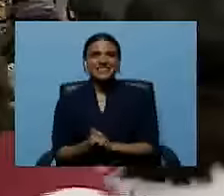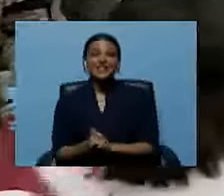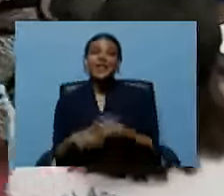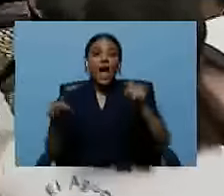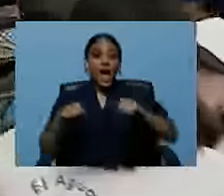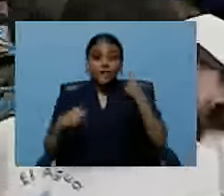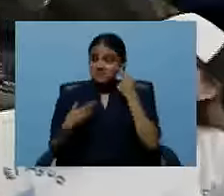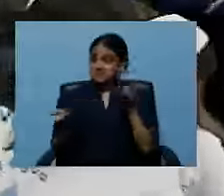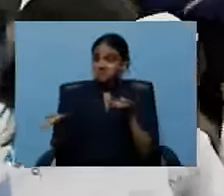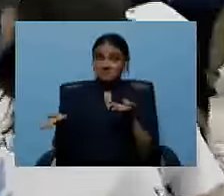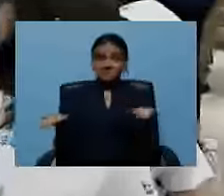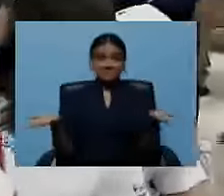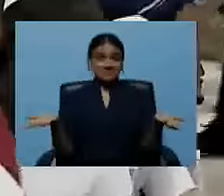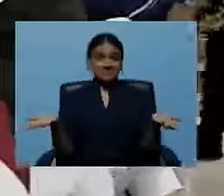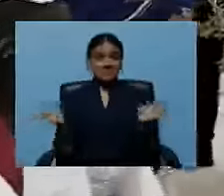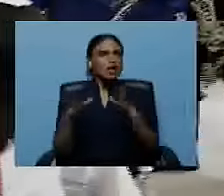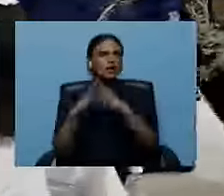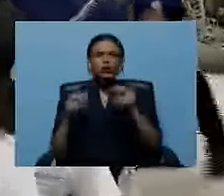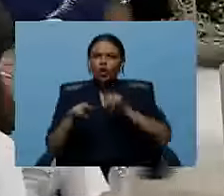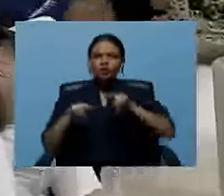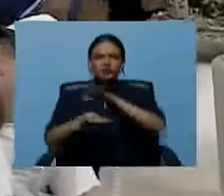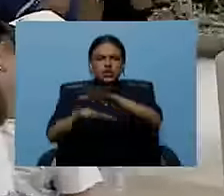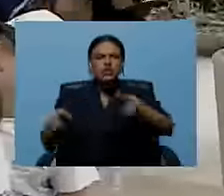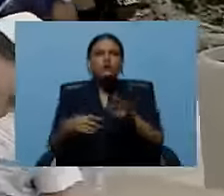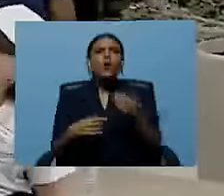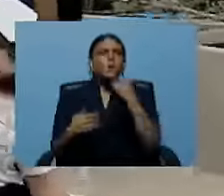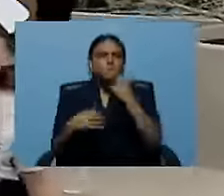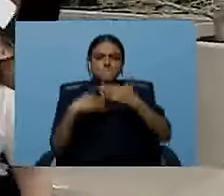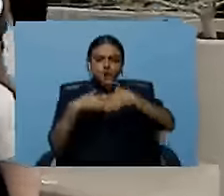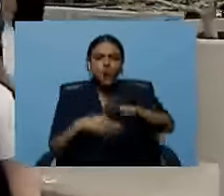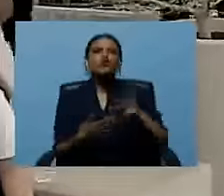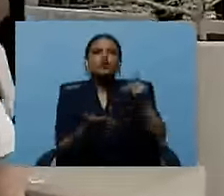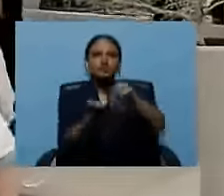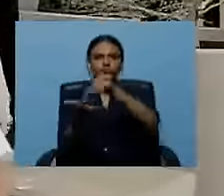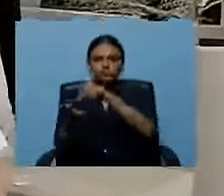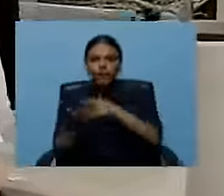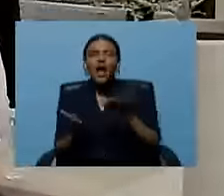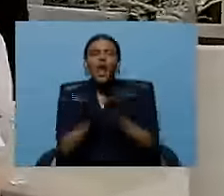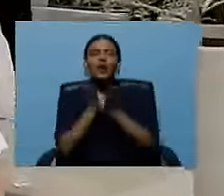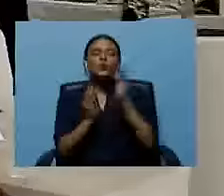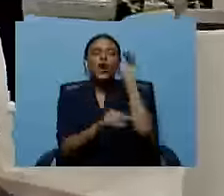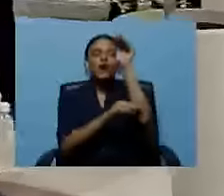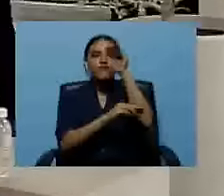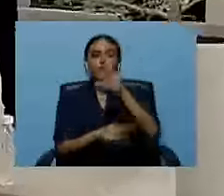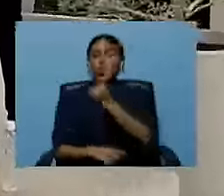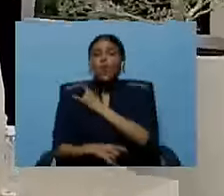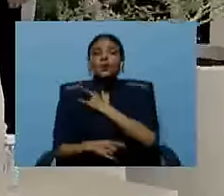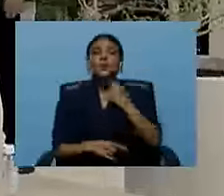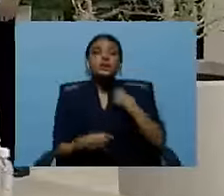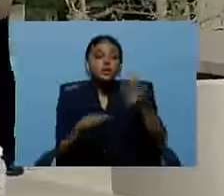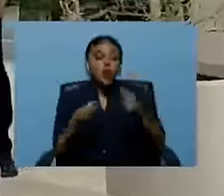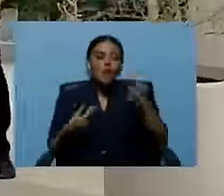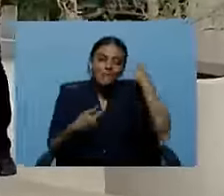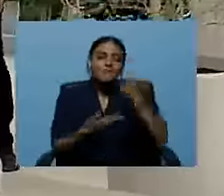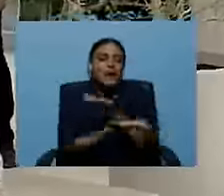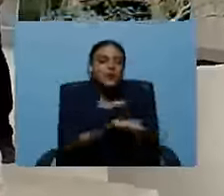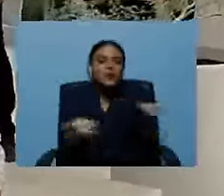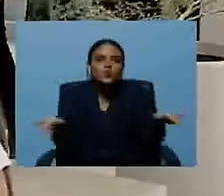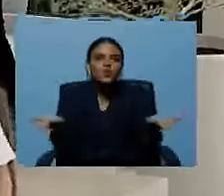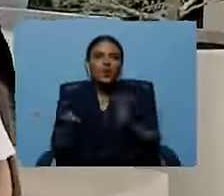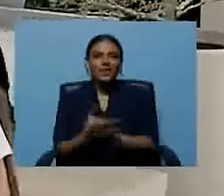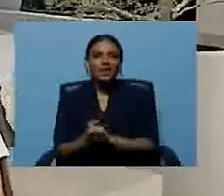miren. Todos ustedes van a estudiar aquí, estoy seguro. Esta es la universidad para ustedes.